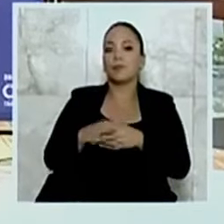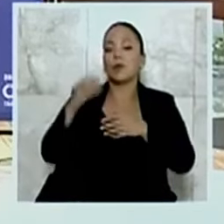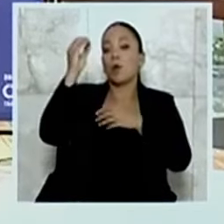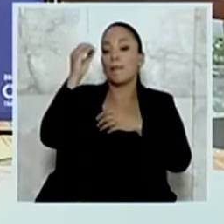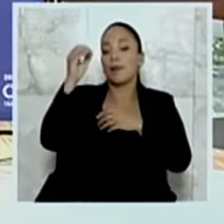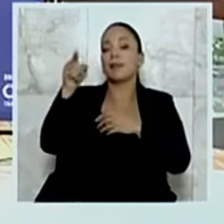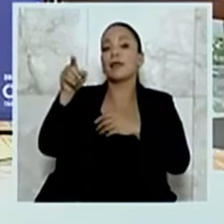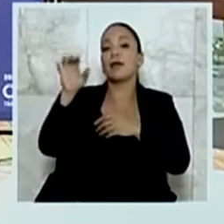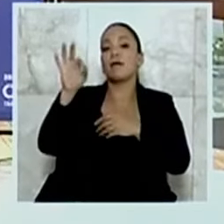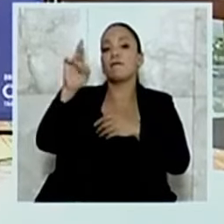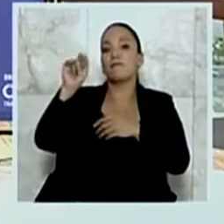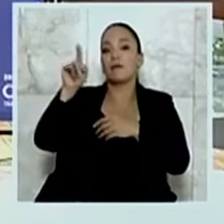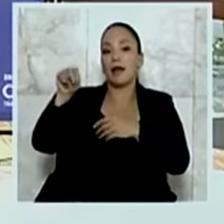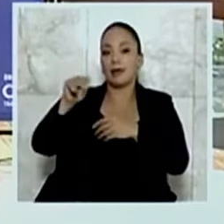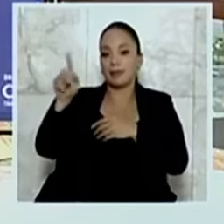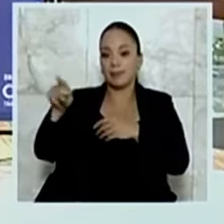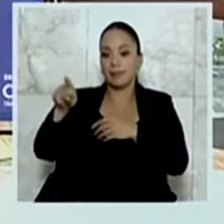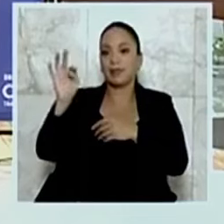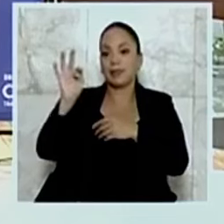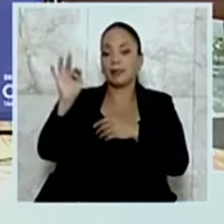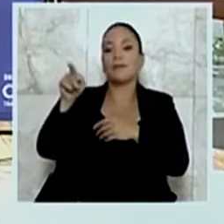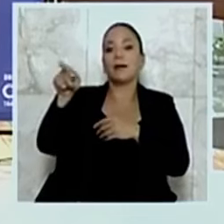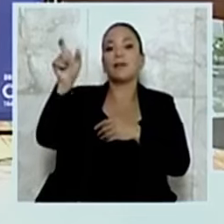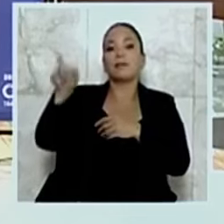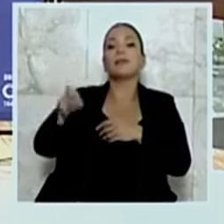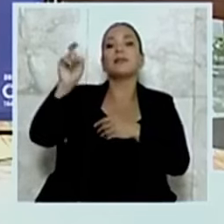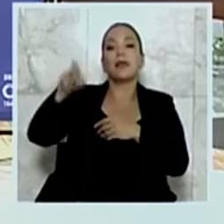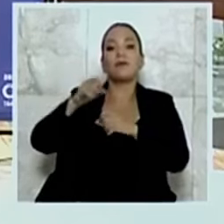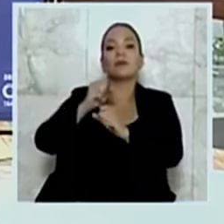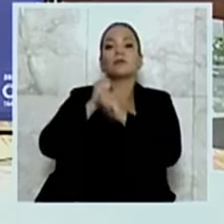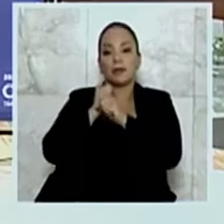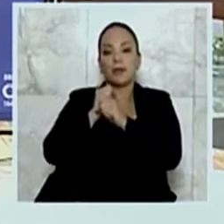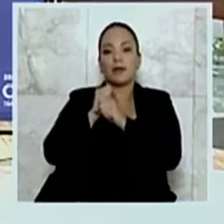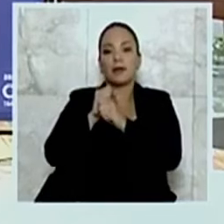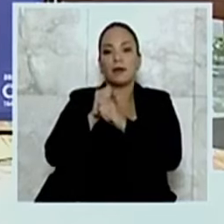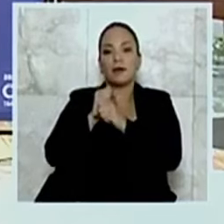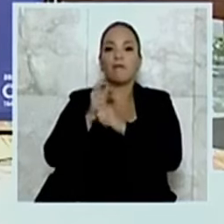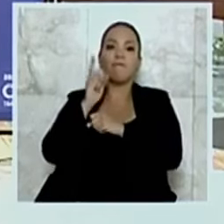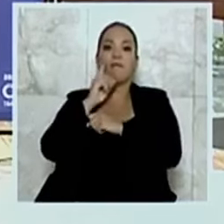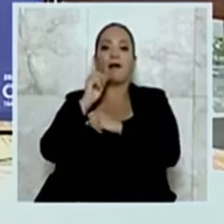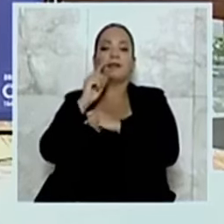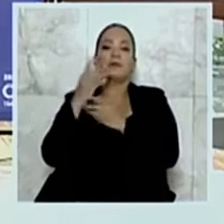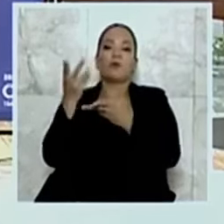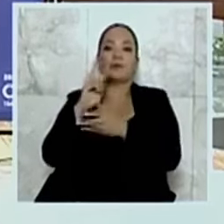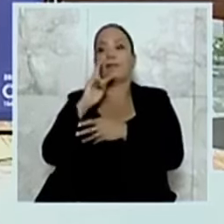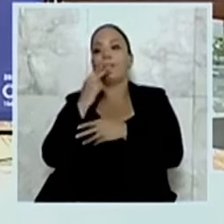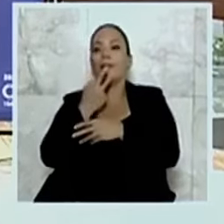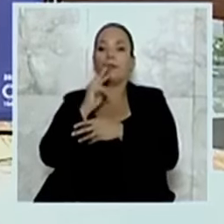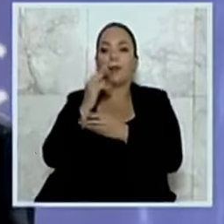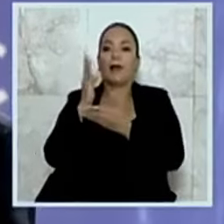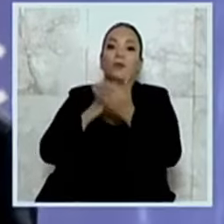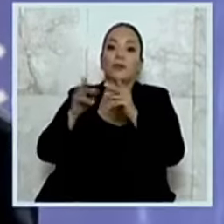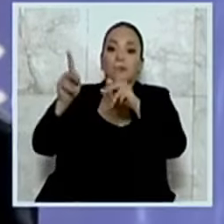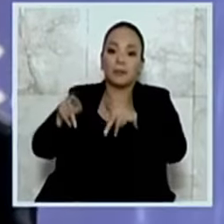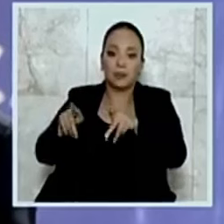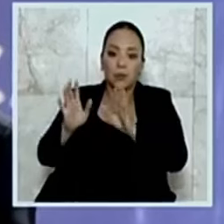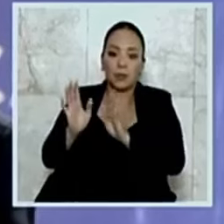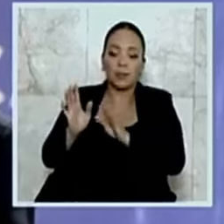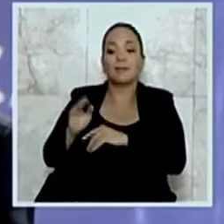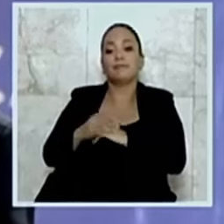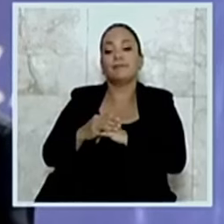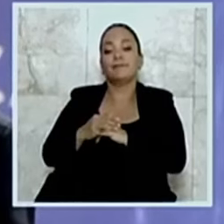poder impulsar lo que requiere este cultivo. No sé si querían hacer algún aporte. Y obviamente don Franz Tattenbach tiene